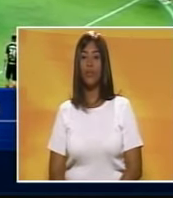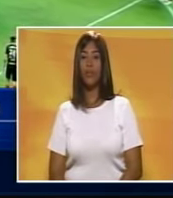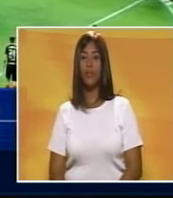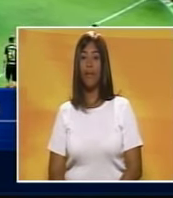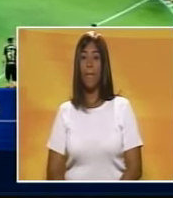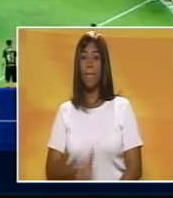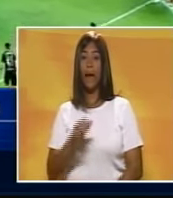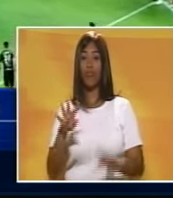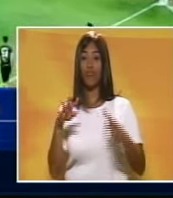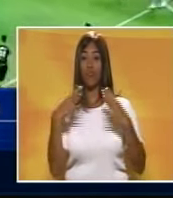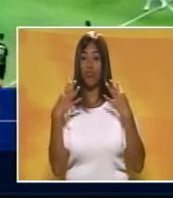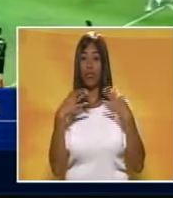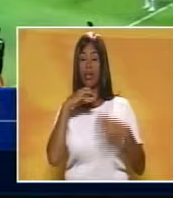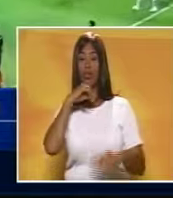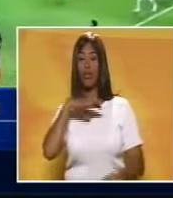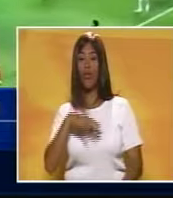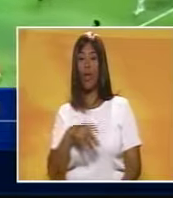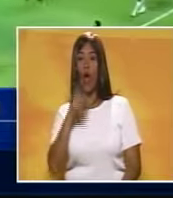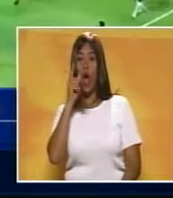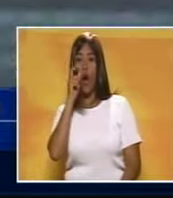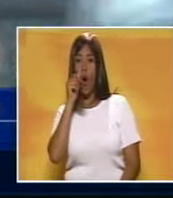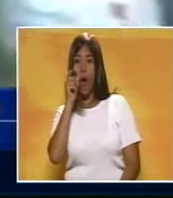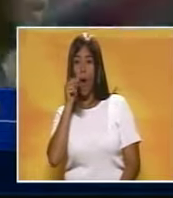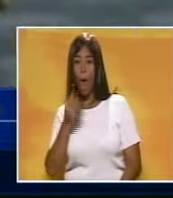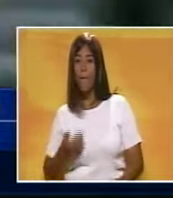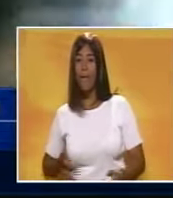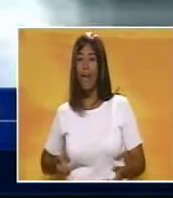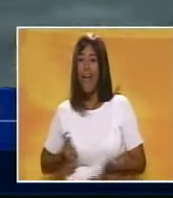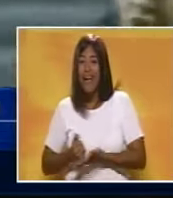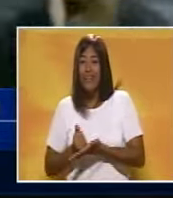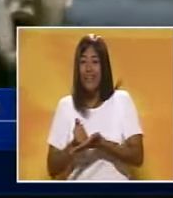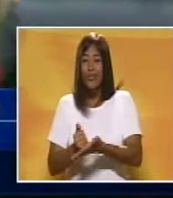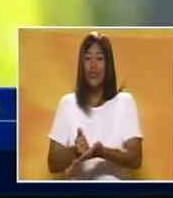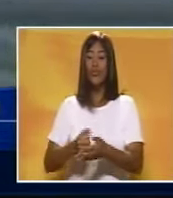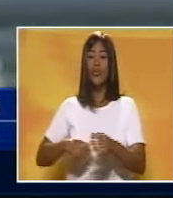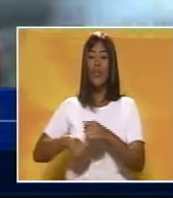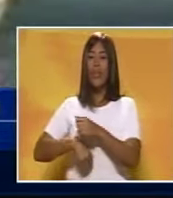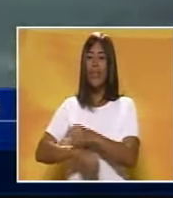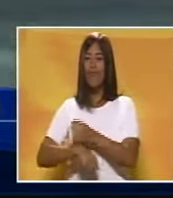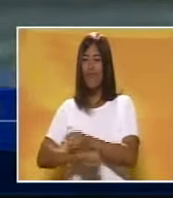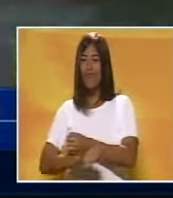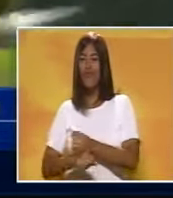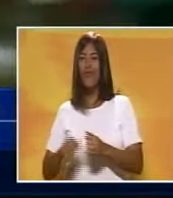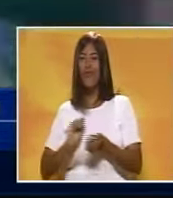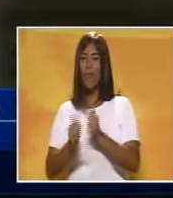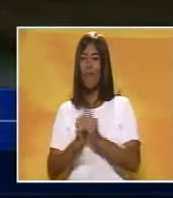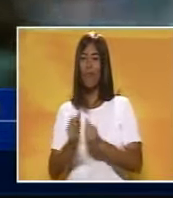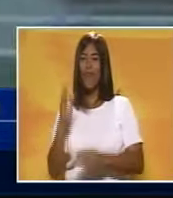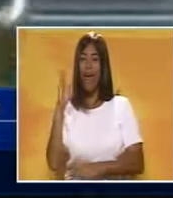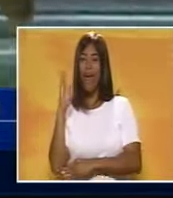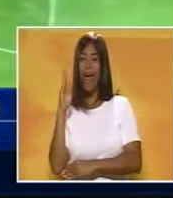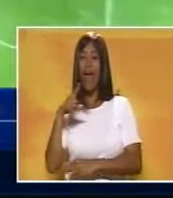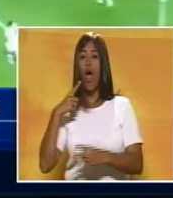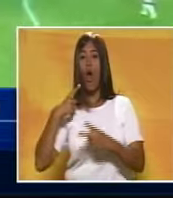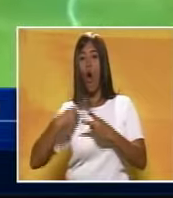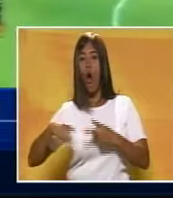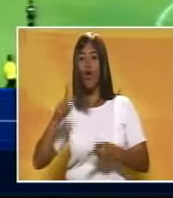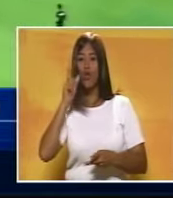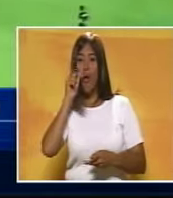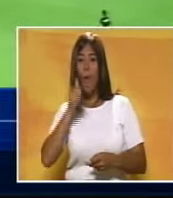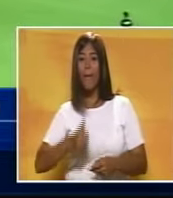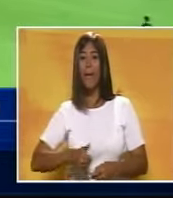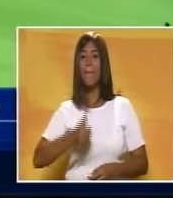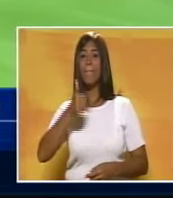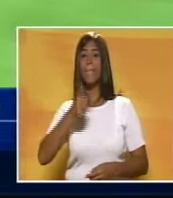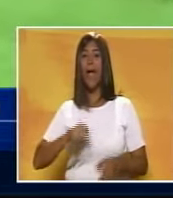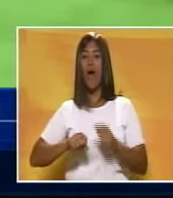más visos históricos. Bernaldo Manzano adelantó al Deportivo Lara de penal al minuto 9 de partido, mientras que David Centeno amplió la